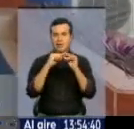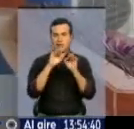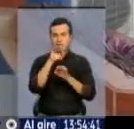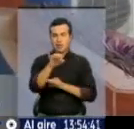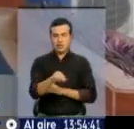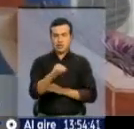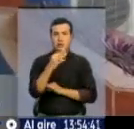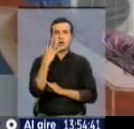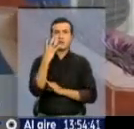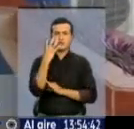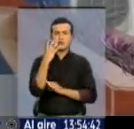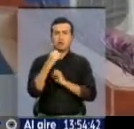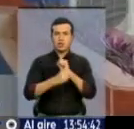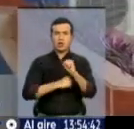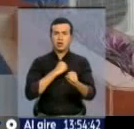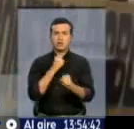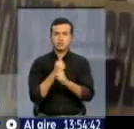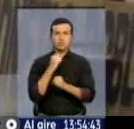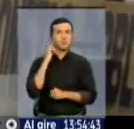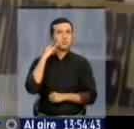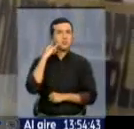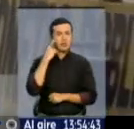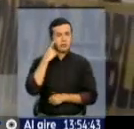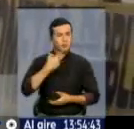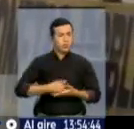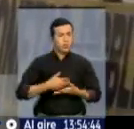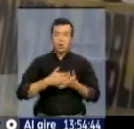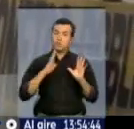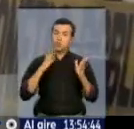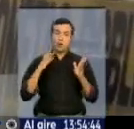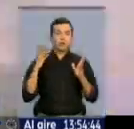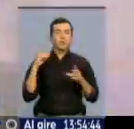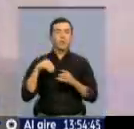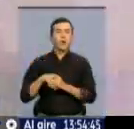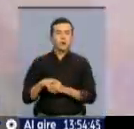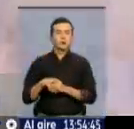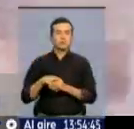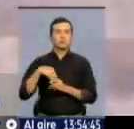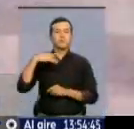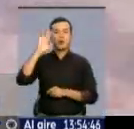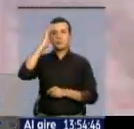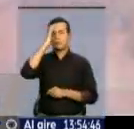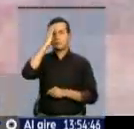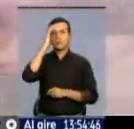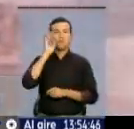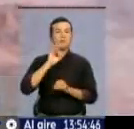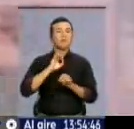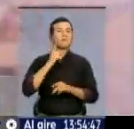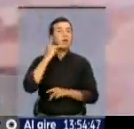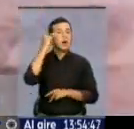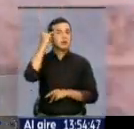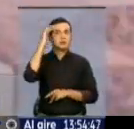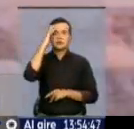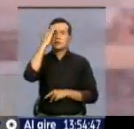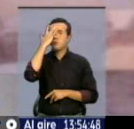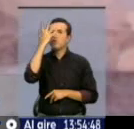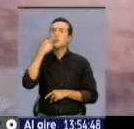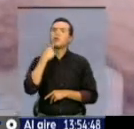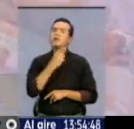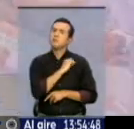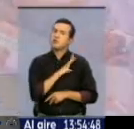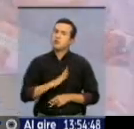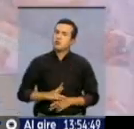de 14 años de edad, fue archivado por falta de pruebas. Esto preocupa a los padres de familia, quienes advierten acciones